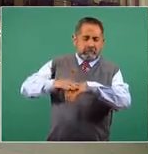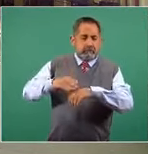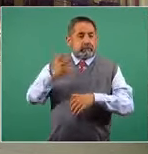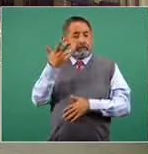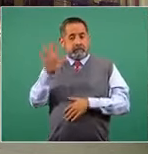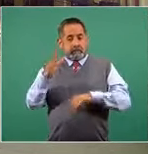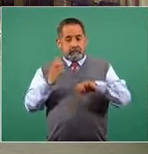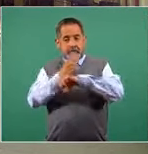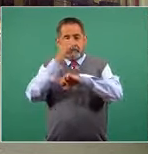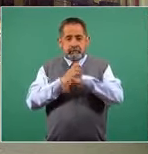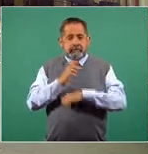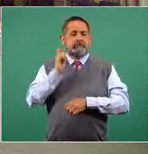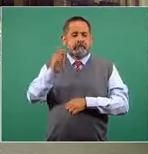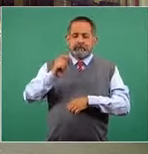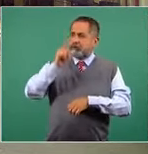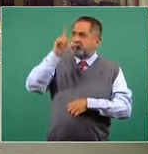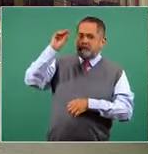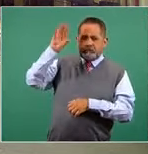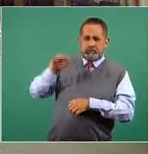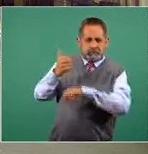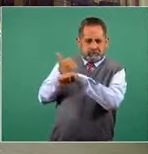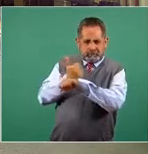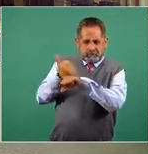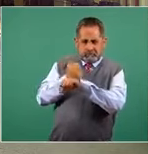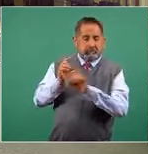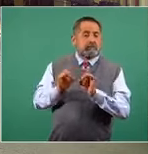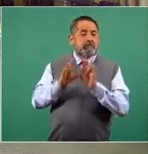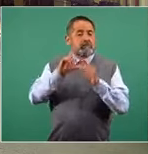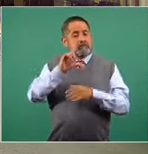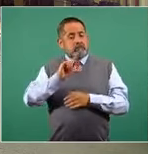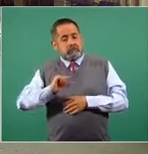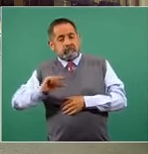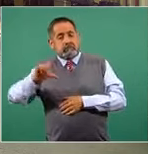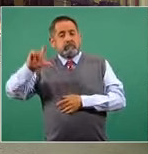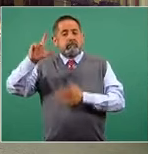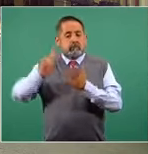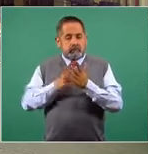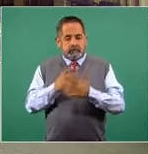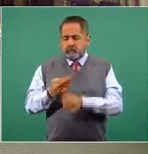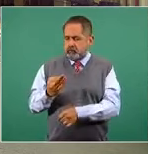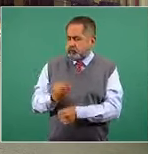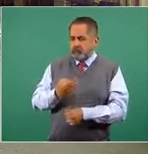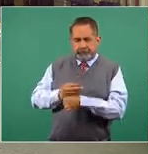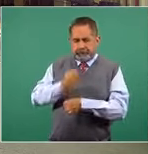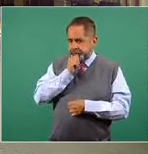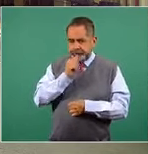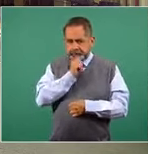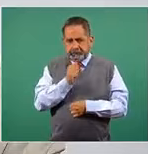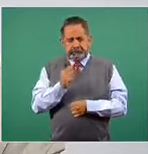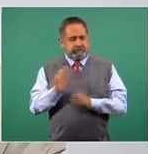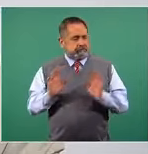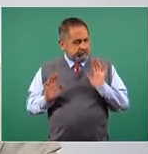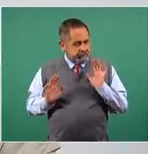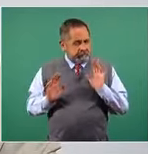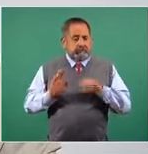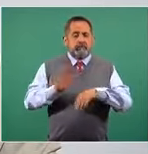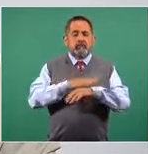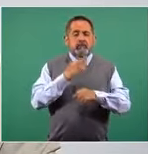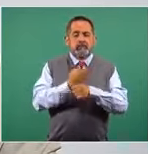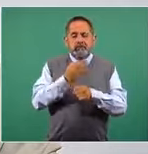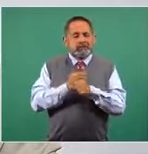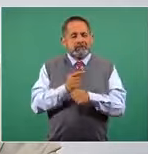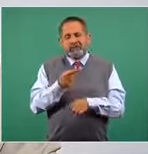entidades en tendencia ascendente o de meseta para llegar a una tercera ola? En este momento aún no, dado que el comportamiento es